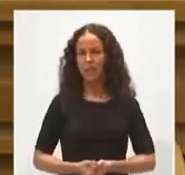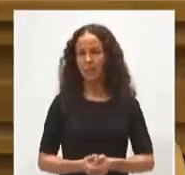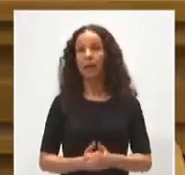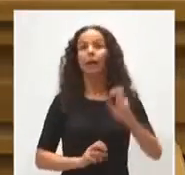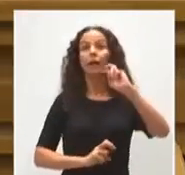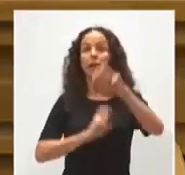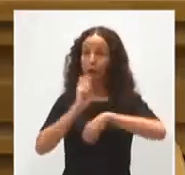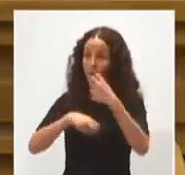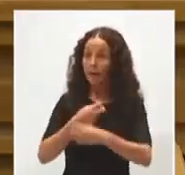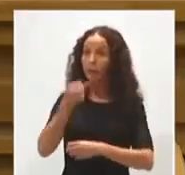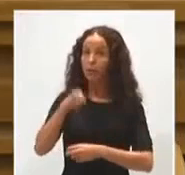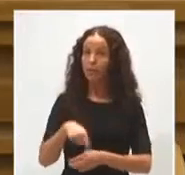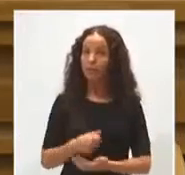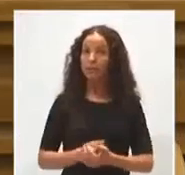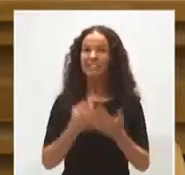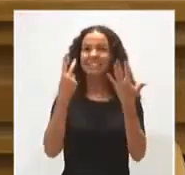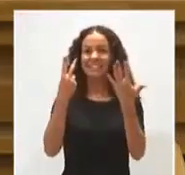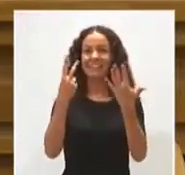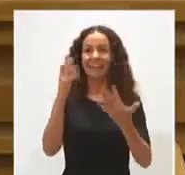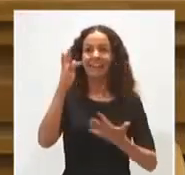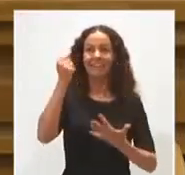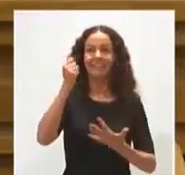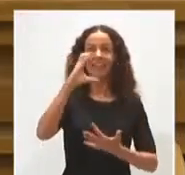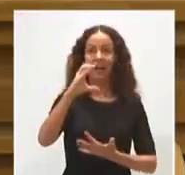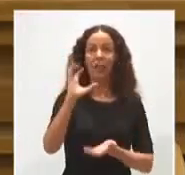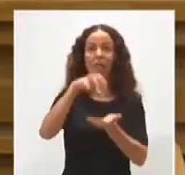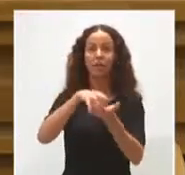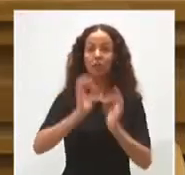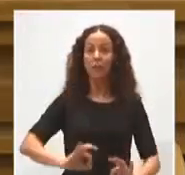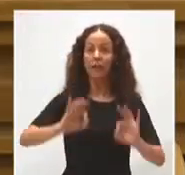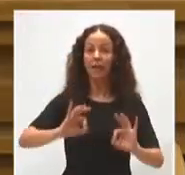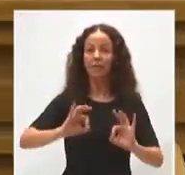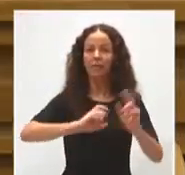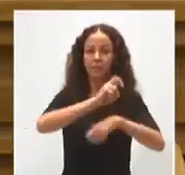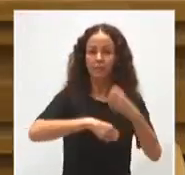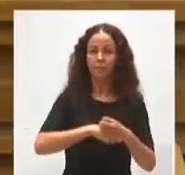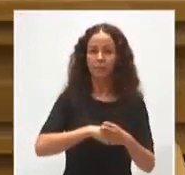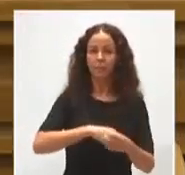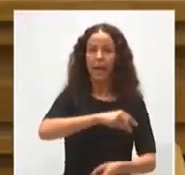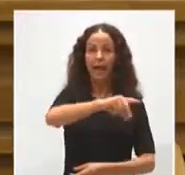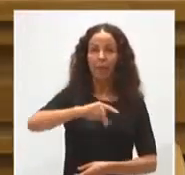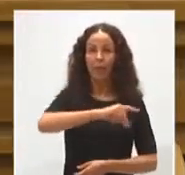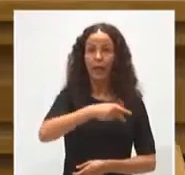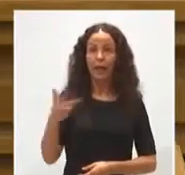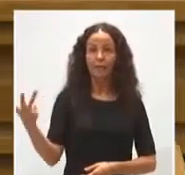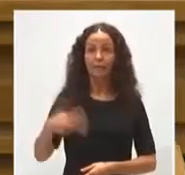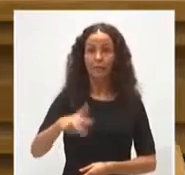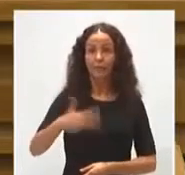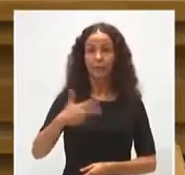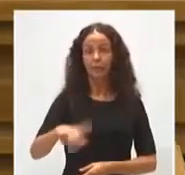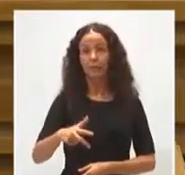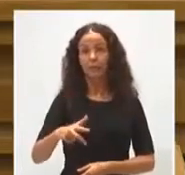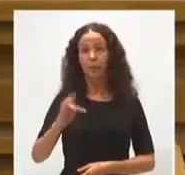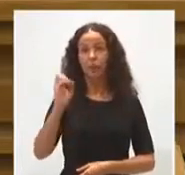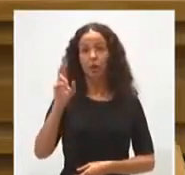también los siete tags de los centros de especialidades azuqueca illescas torrijos ocaña